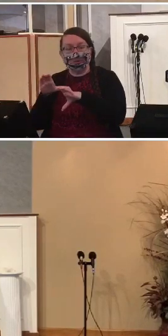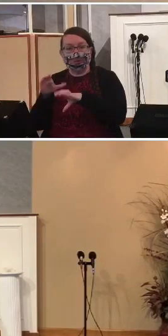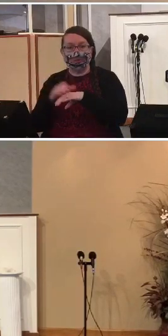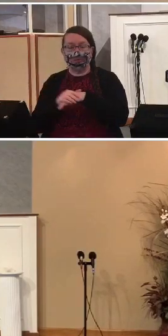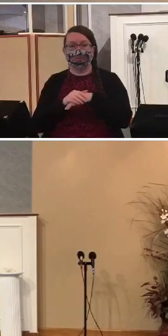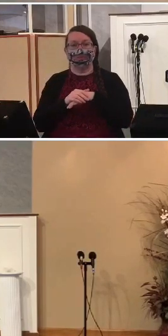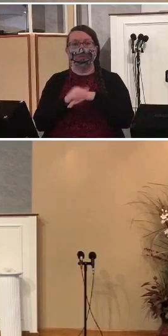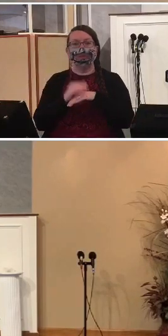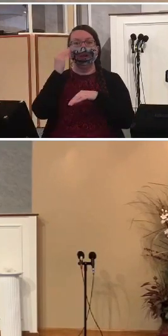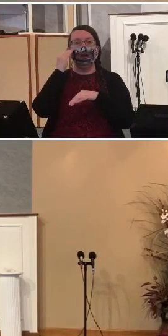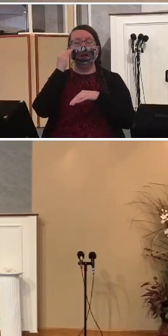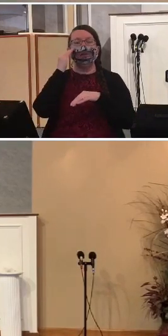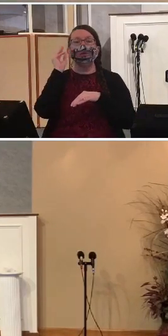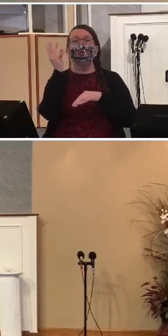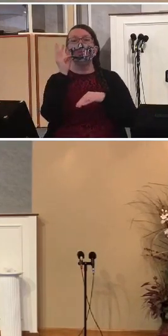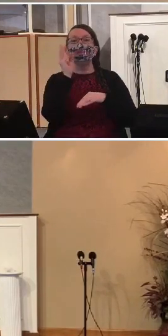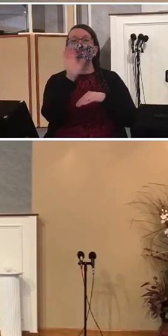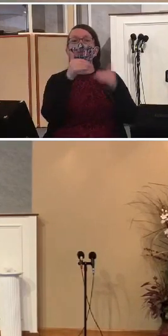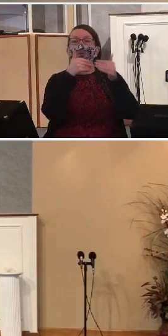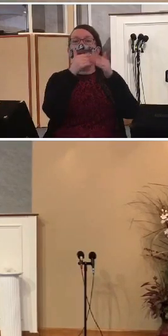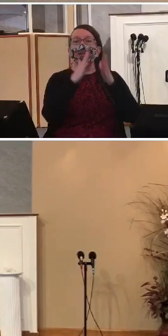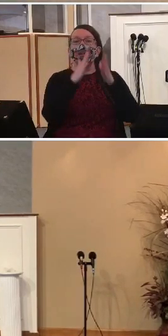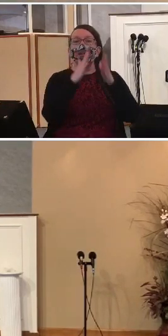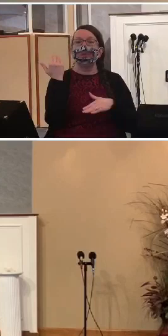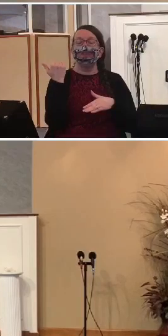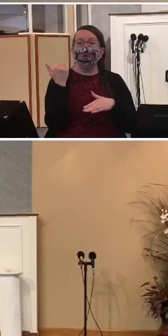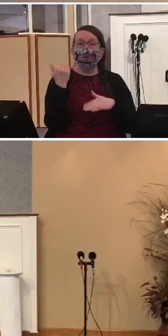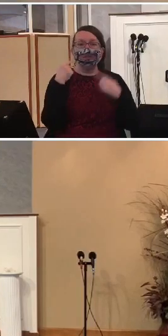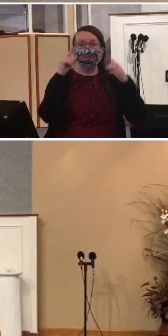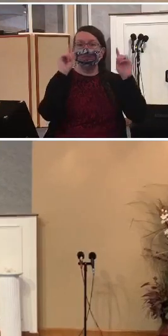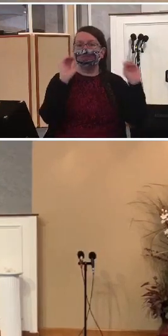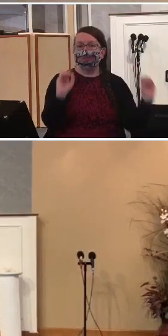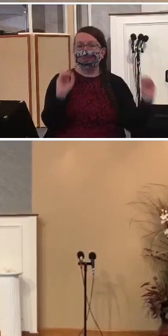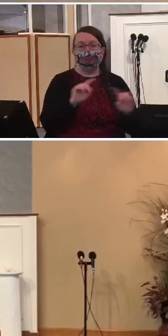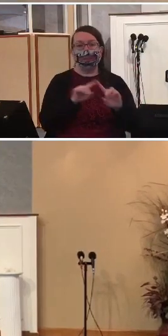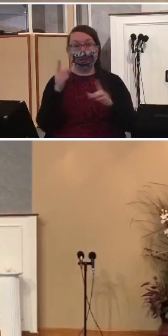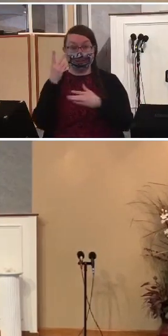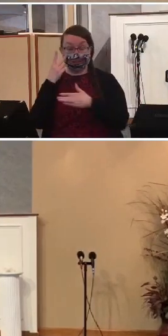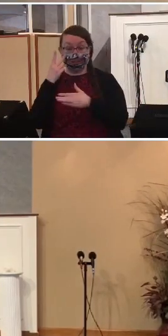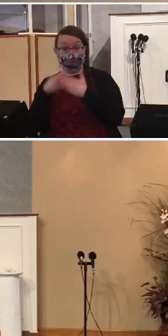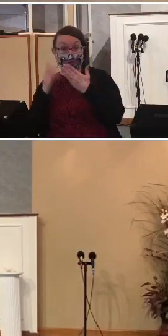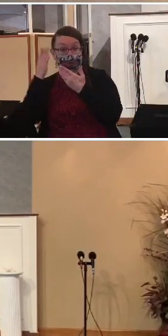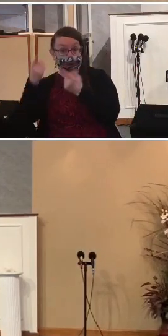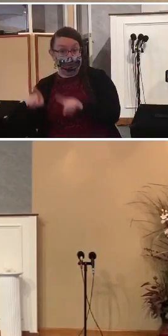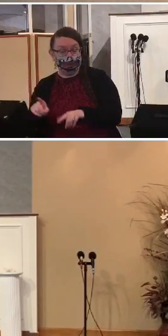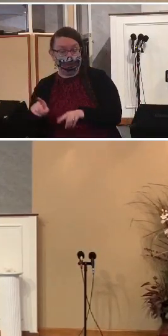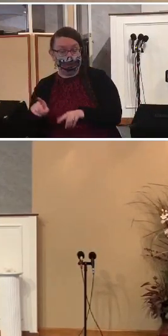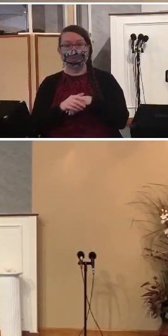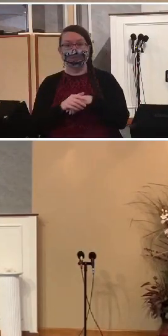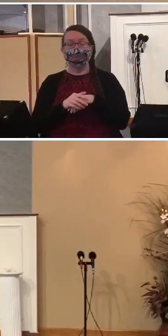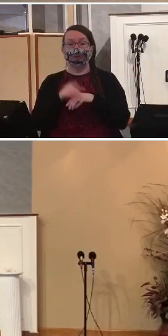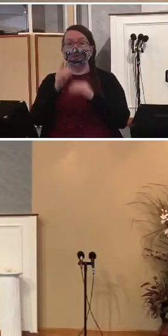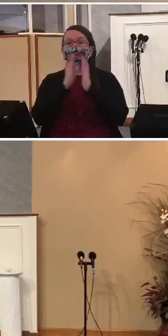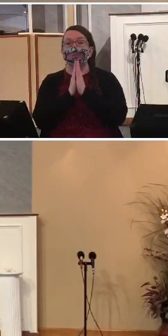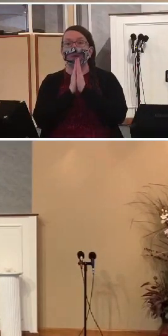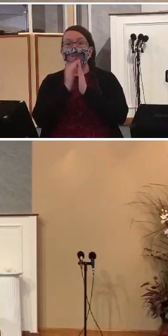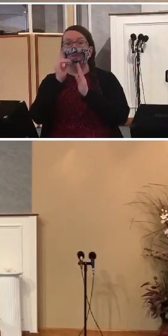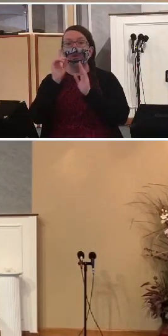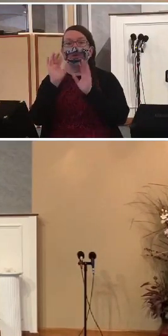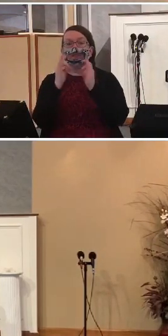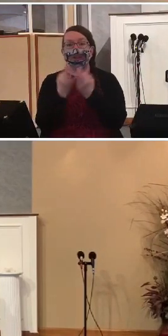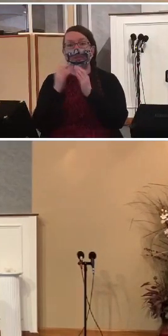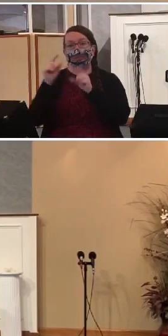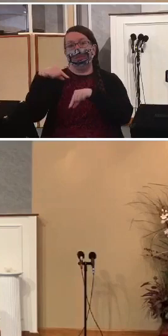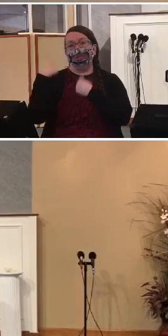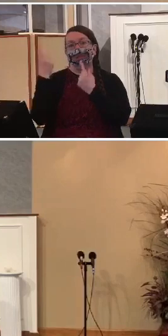que tú has tratado de alcanzar a tus vecinos y no ha funcionado, pero lo que yo estoy a punto de hacer, yo sé que tú has estado orando por tu familia por